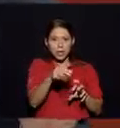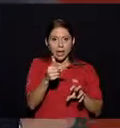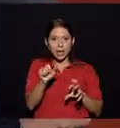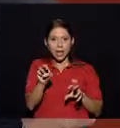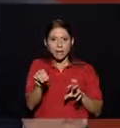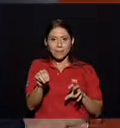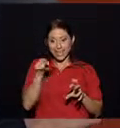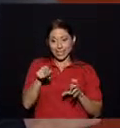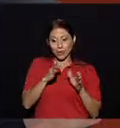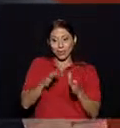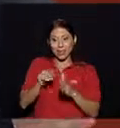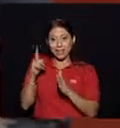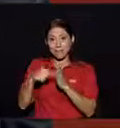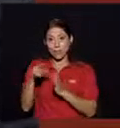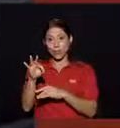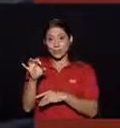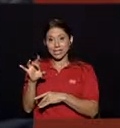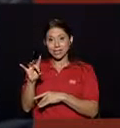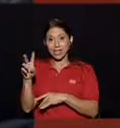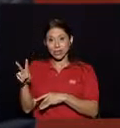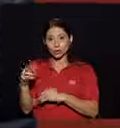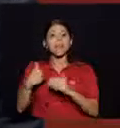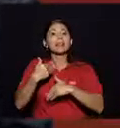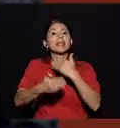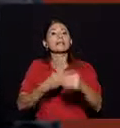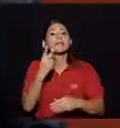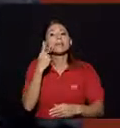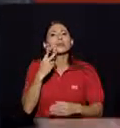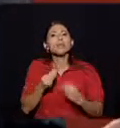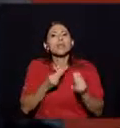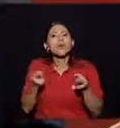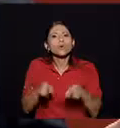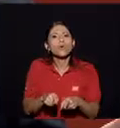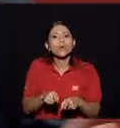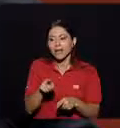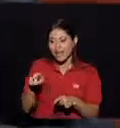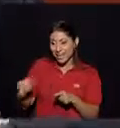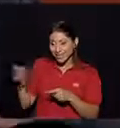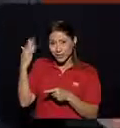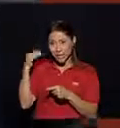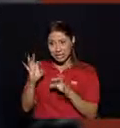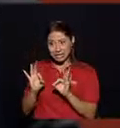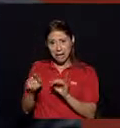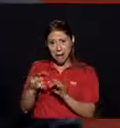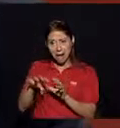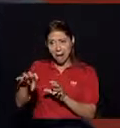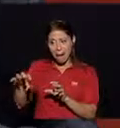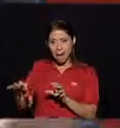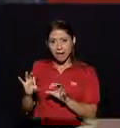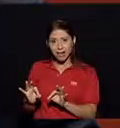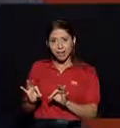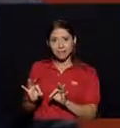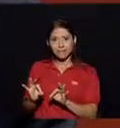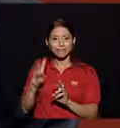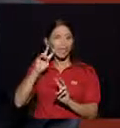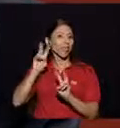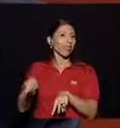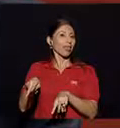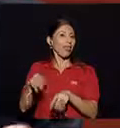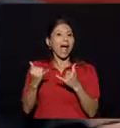en el plan de 1982. Cuando fuimos a ver qué fue lo que ocurrió, nos dimos cuenta que nada de eso se respetó y las zonas industriales están dispersas por toda la gran